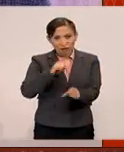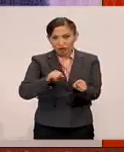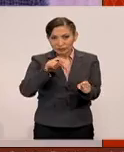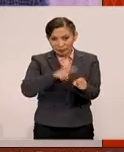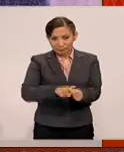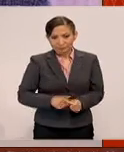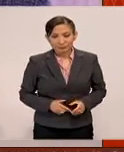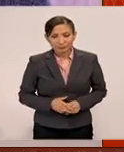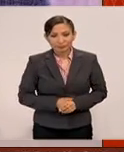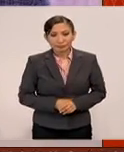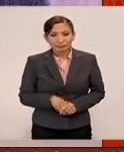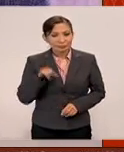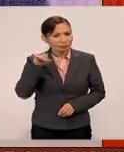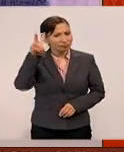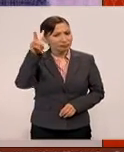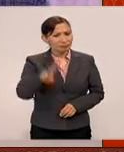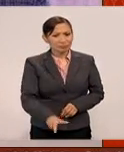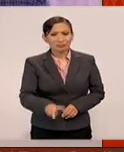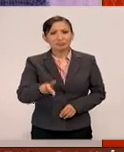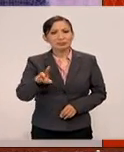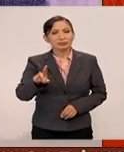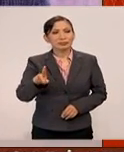sociedades? Exactamente, sí.